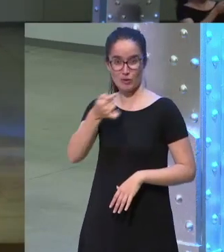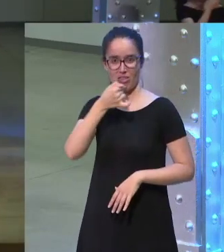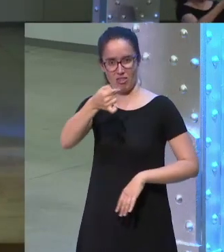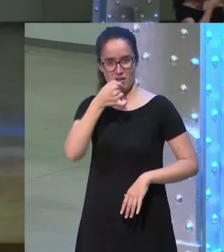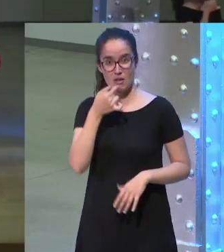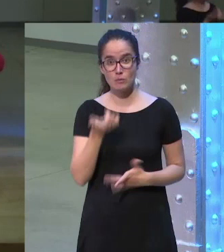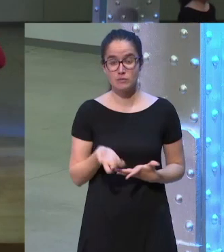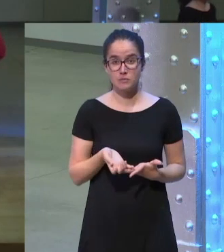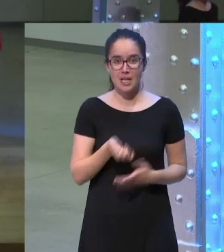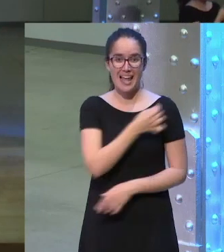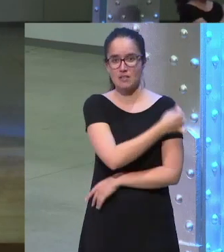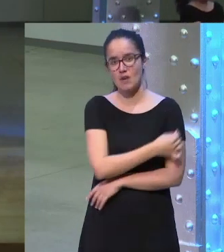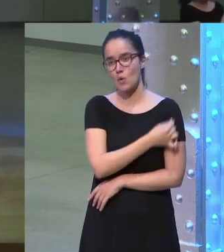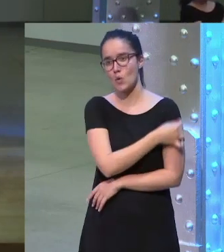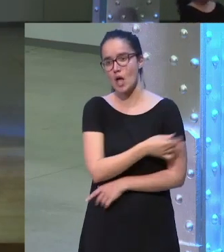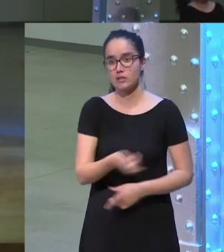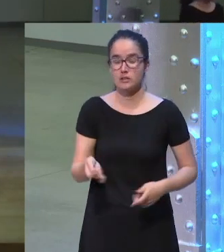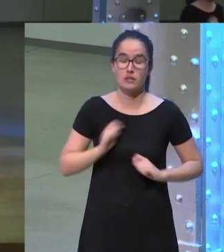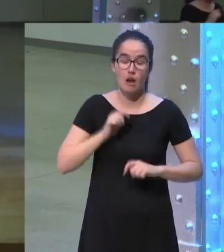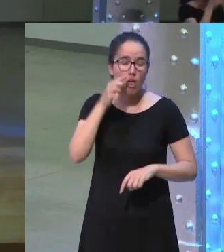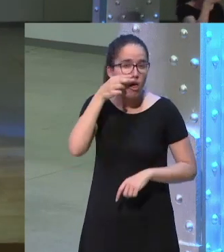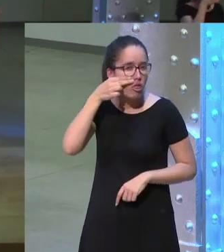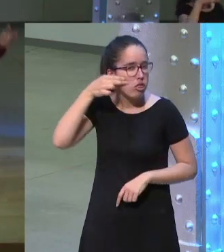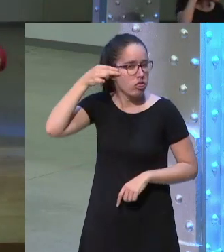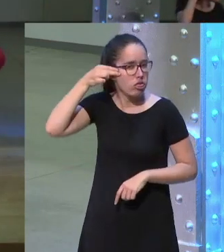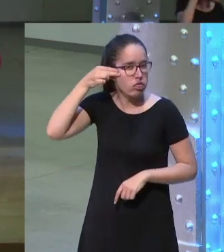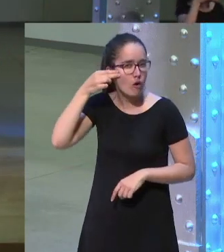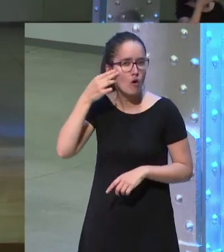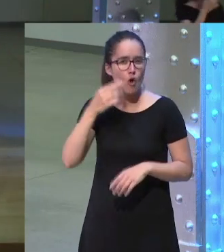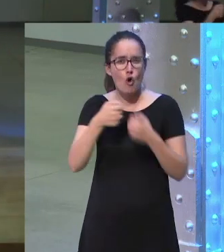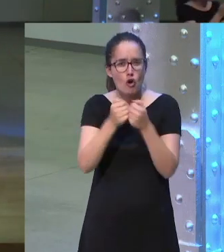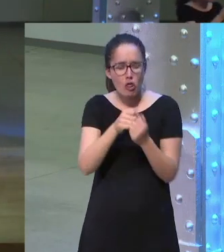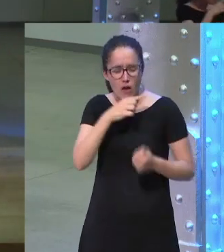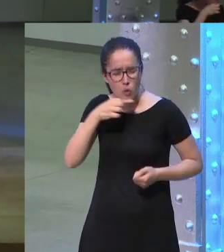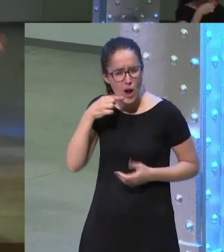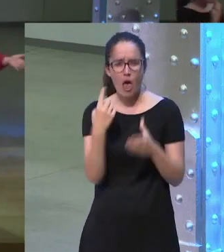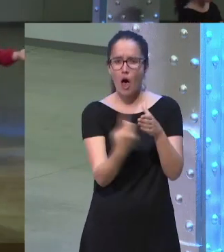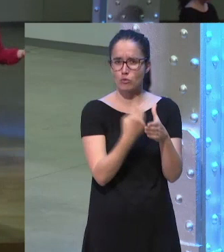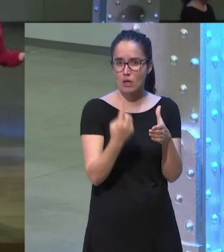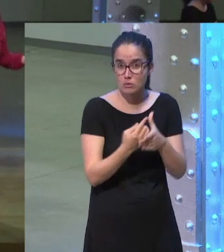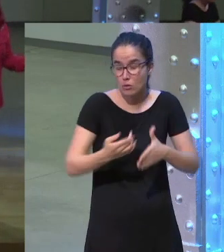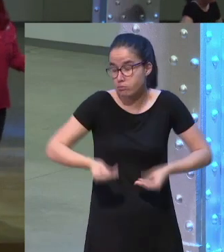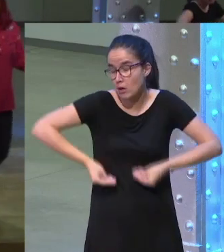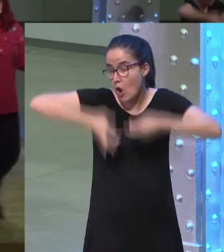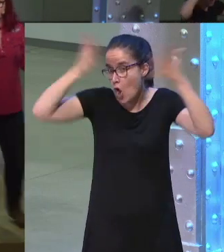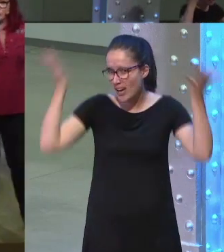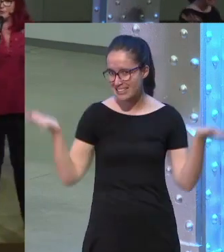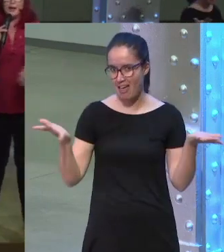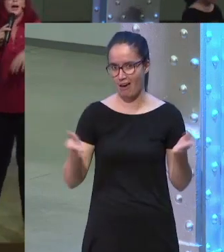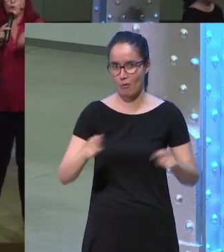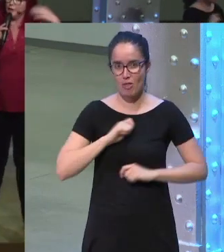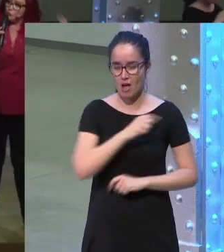vacunas producen, no sé, ojeras, dolor de rodilla o autismo o cualquier cosa que se le ocurra que pueden producir